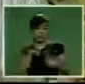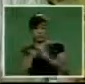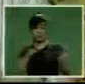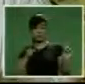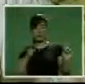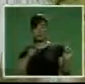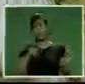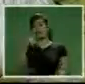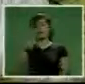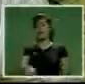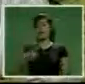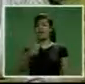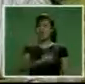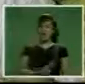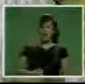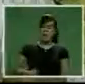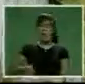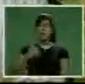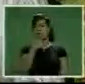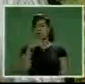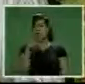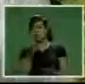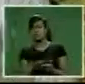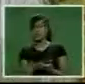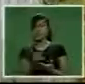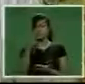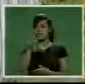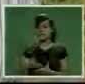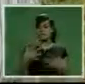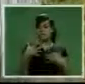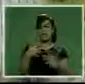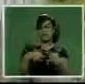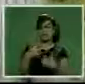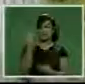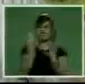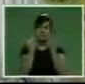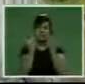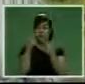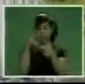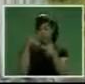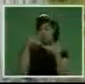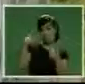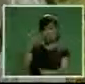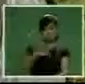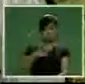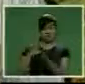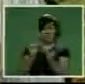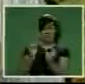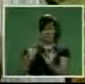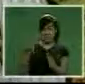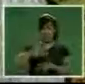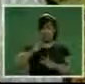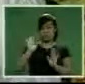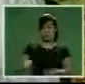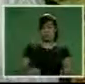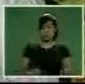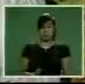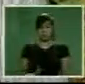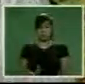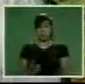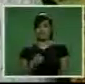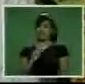que se esté muriendo de hambre, una persona que tenga un problema de salud, que esté cercana a mi casa, para mí no es un problema. Ese problema lo resuelve ella, su familia. No, esa no es la idea. La idea